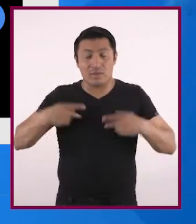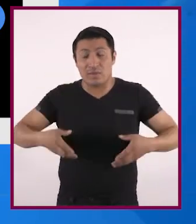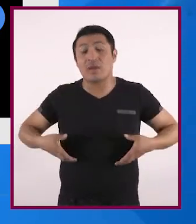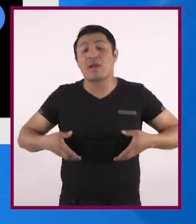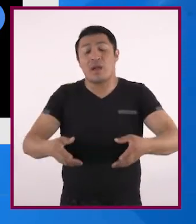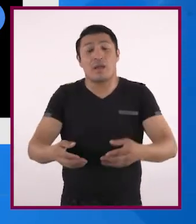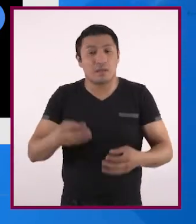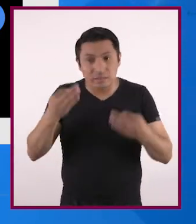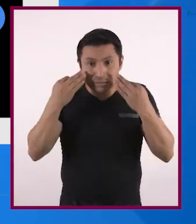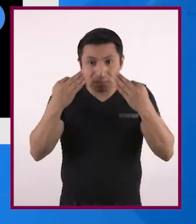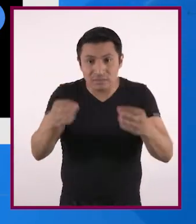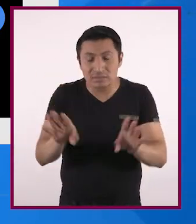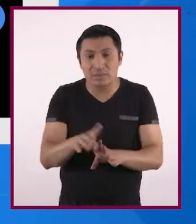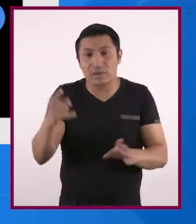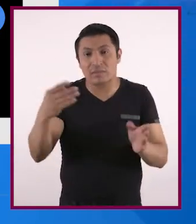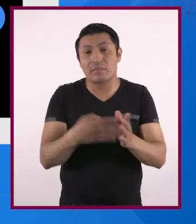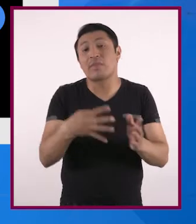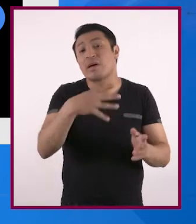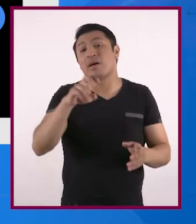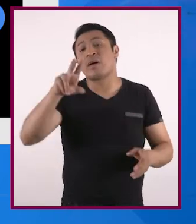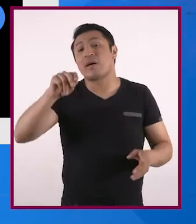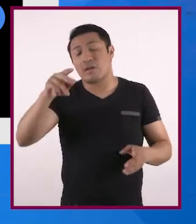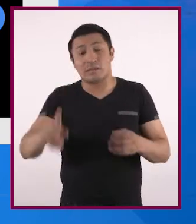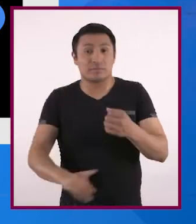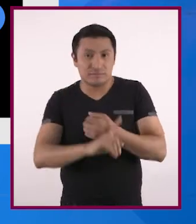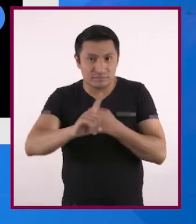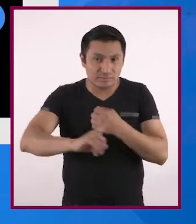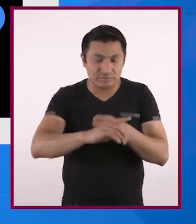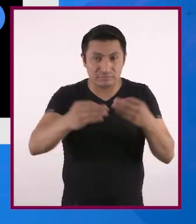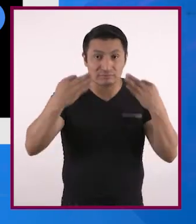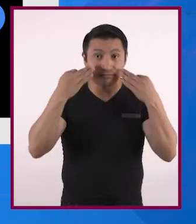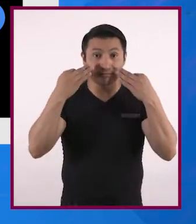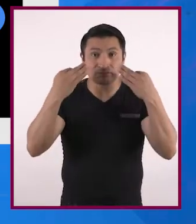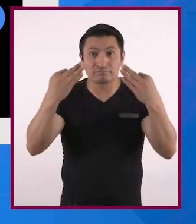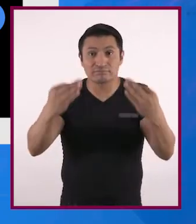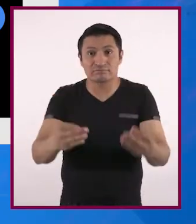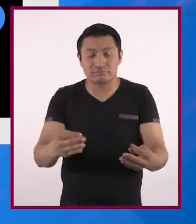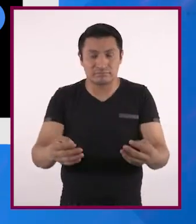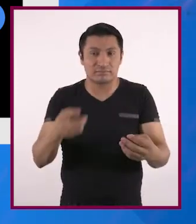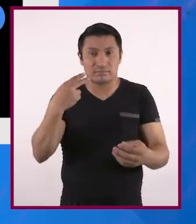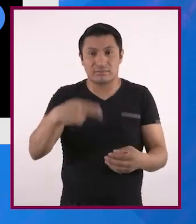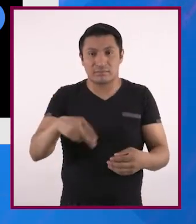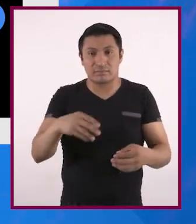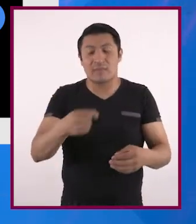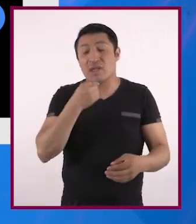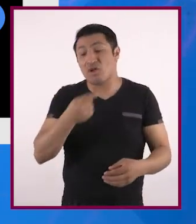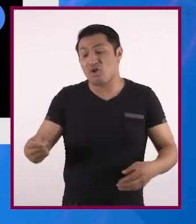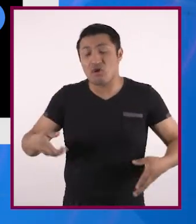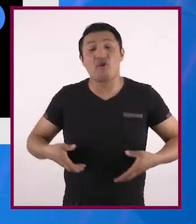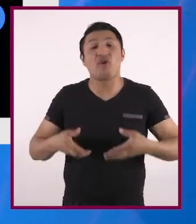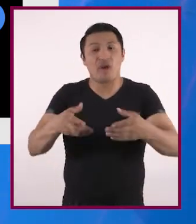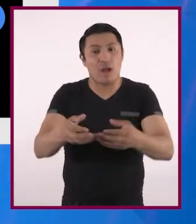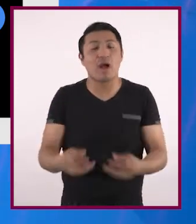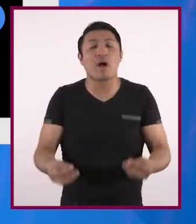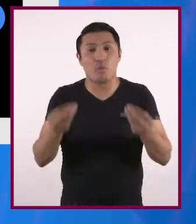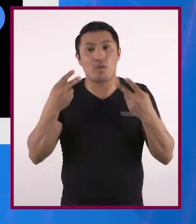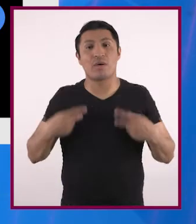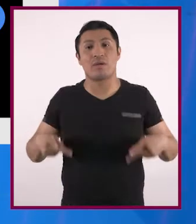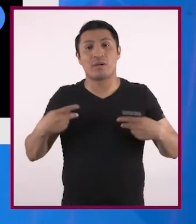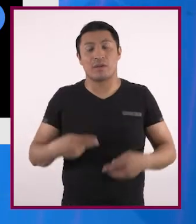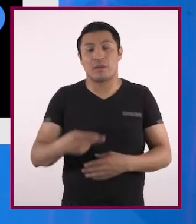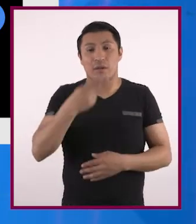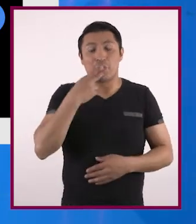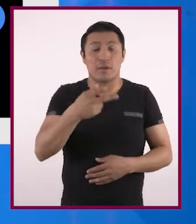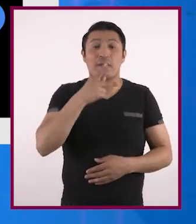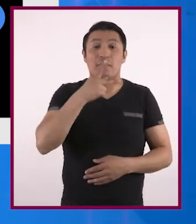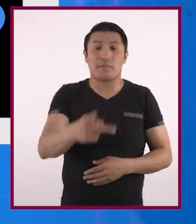claro fue en la década de los 80, porque por la crisis aparecieron lo que en ese momento se conocieron como los niños de la calle. De hecho, mucha gente sigue usando ese